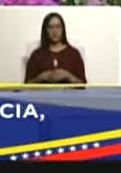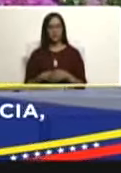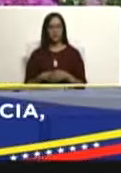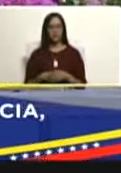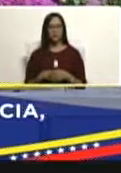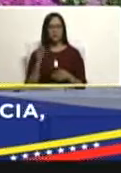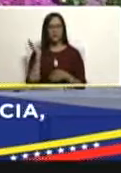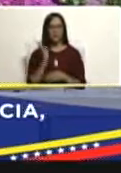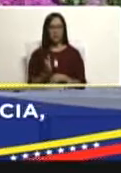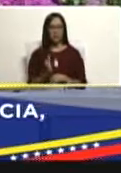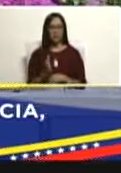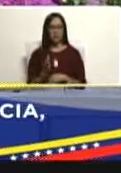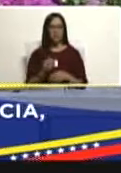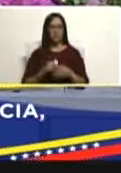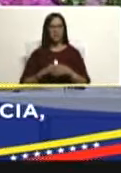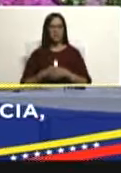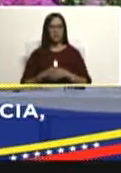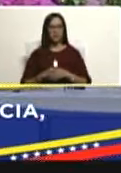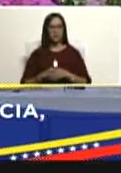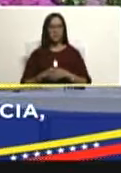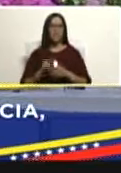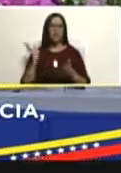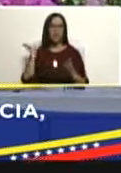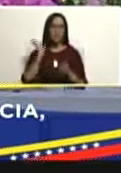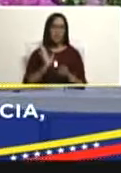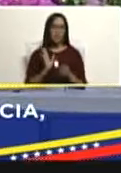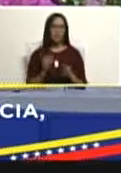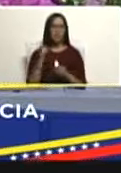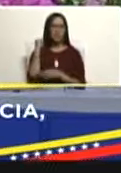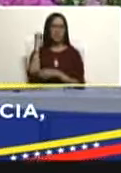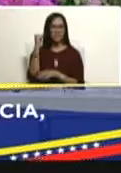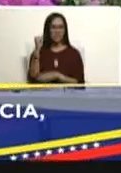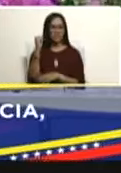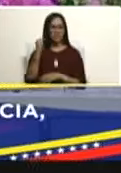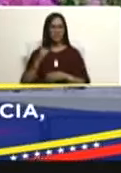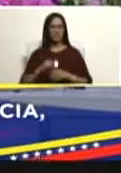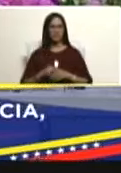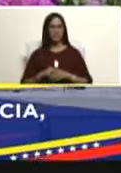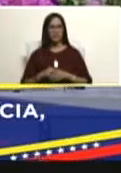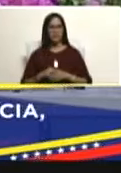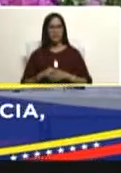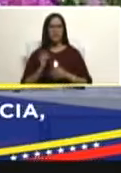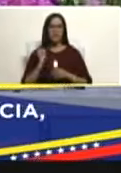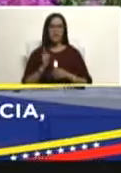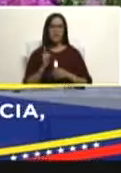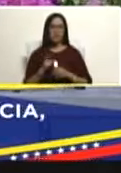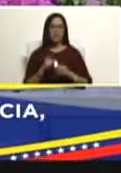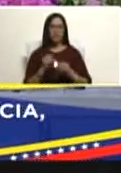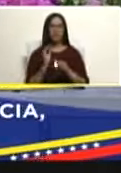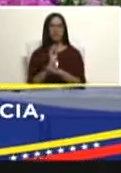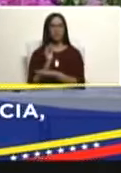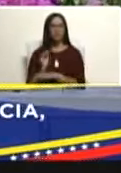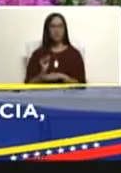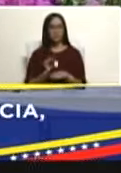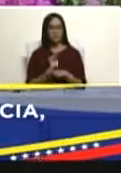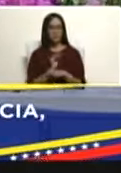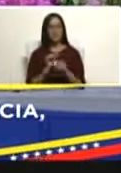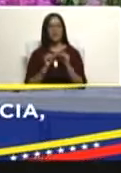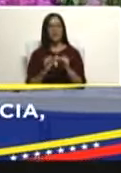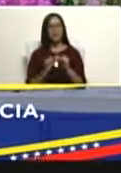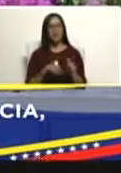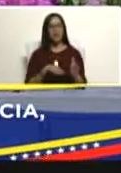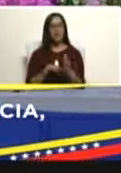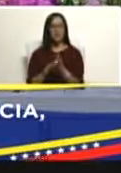Sanciones vulgares que hemos venido venciendo y debemos prepararnos para seguir